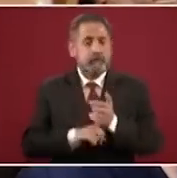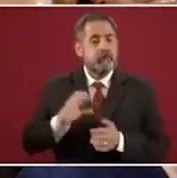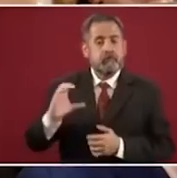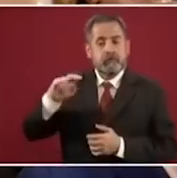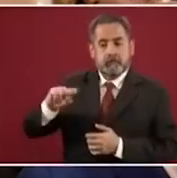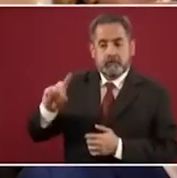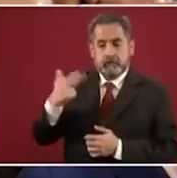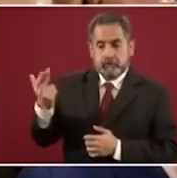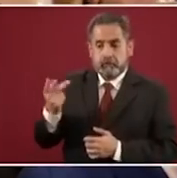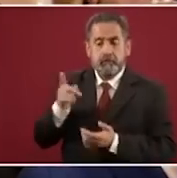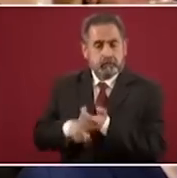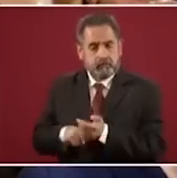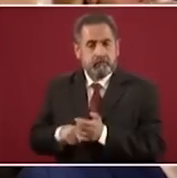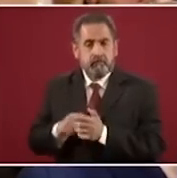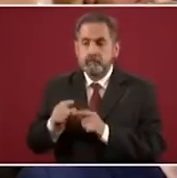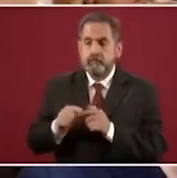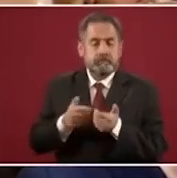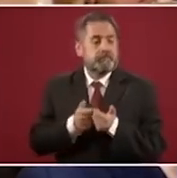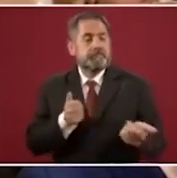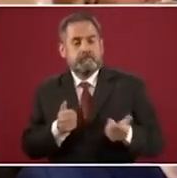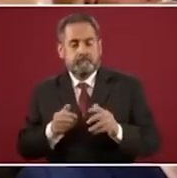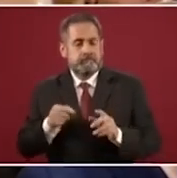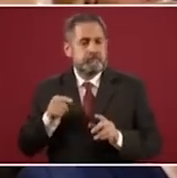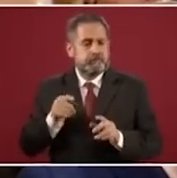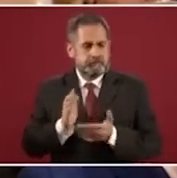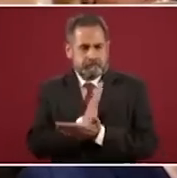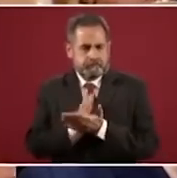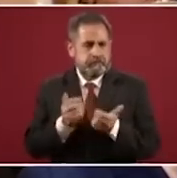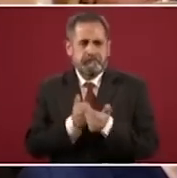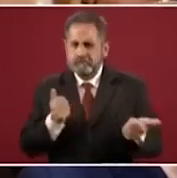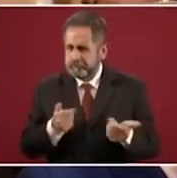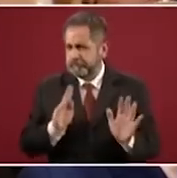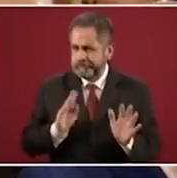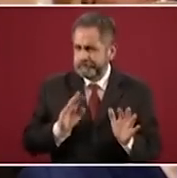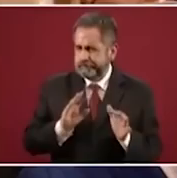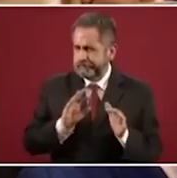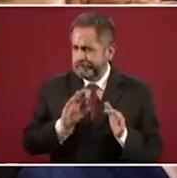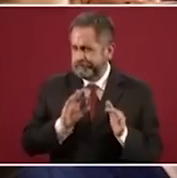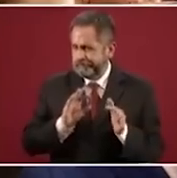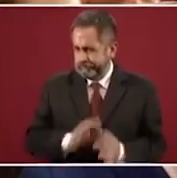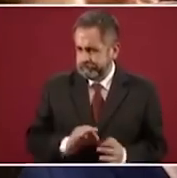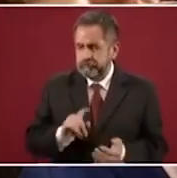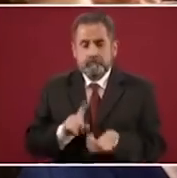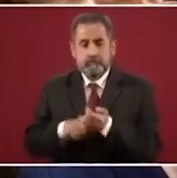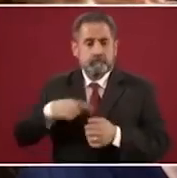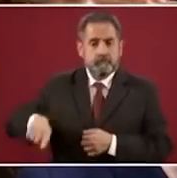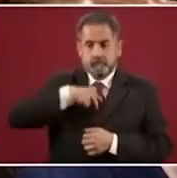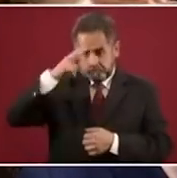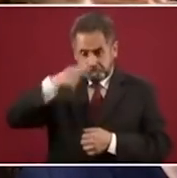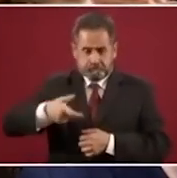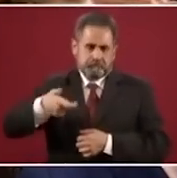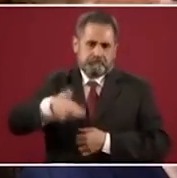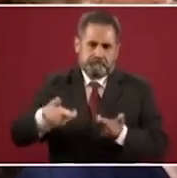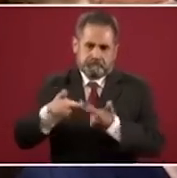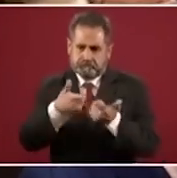de Derechos Humanos es una dependencia, un organismo independiente, pero no tan independiente porque los mexicanos aportamos dinero